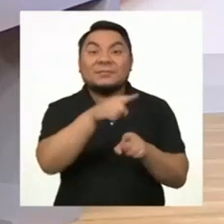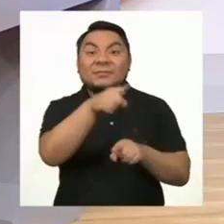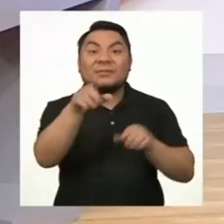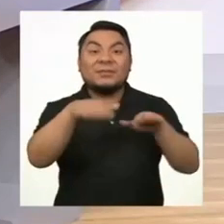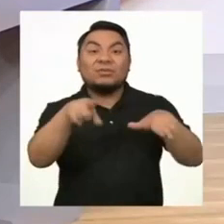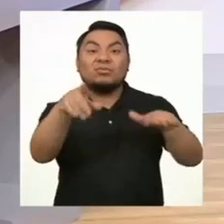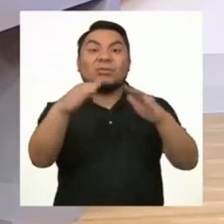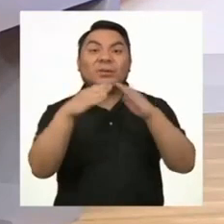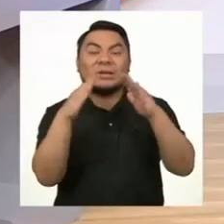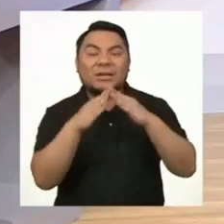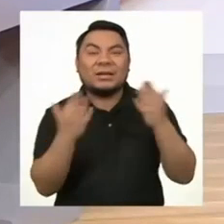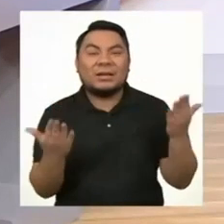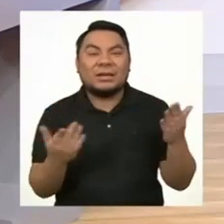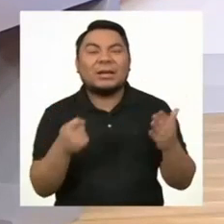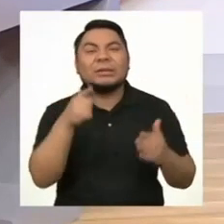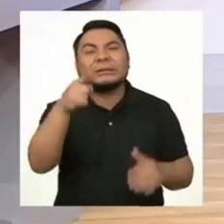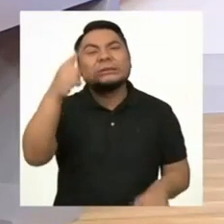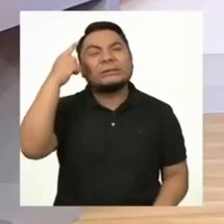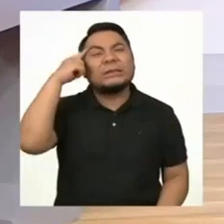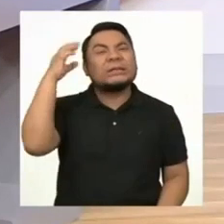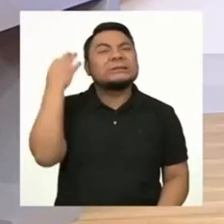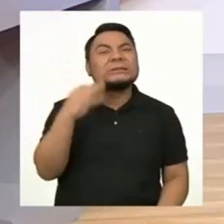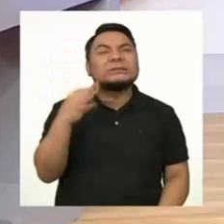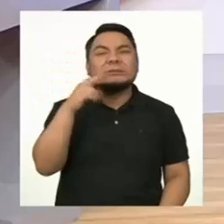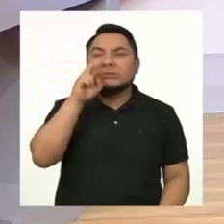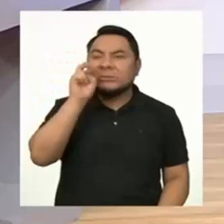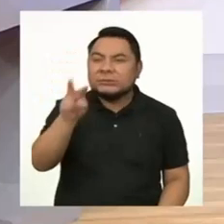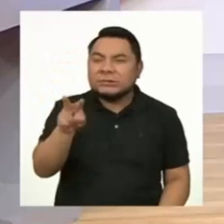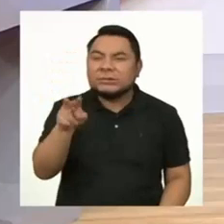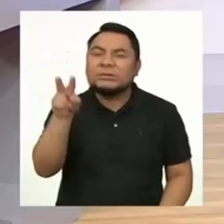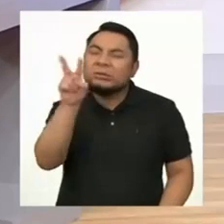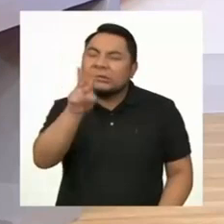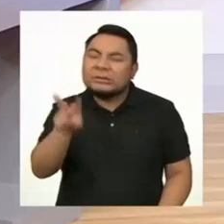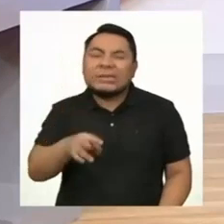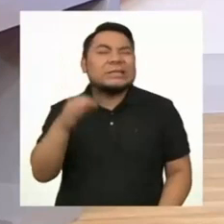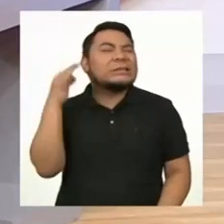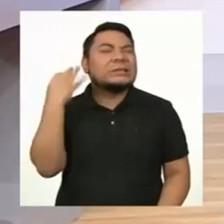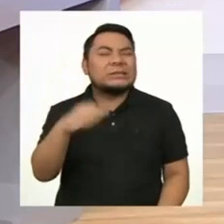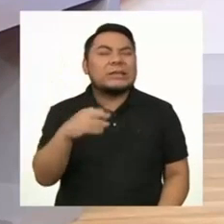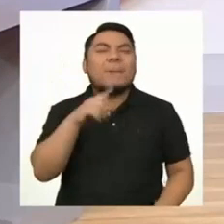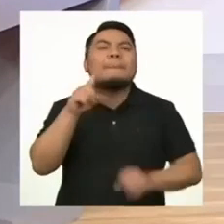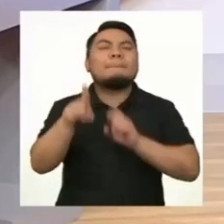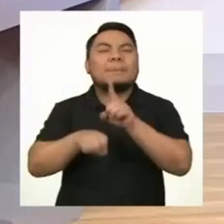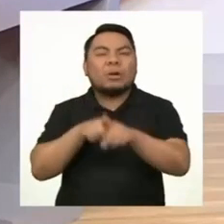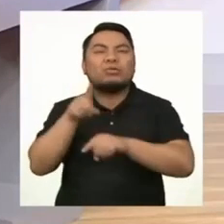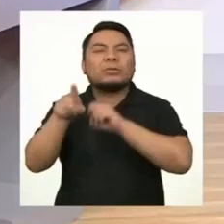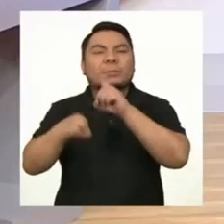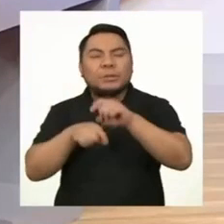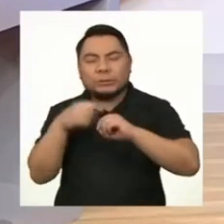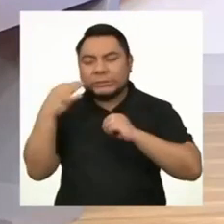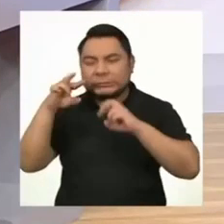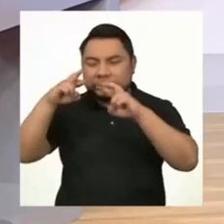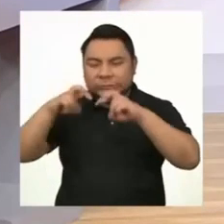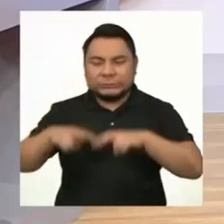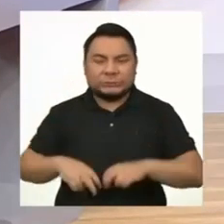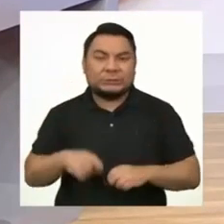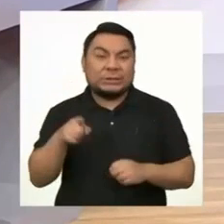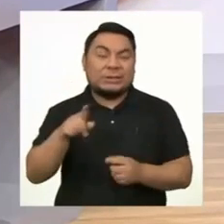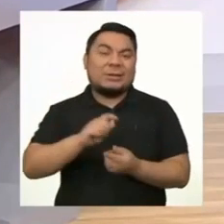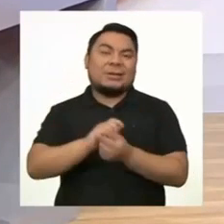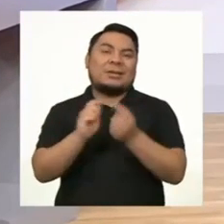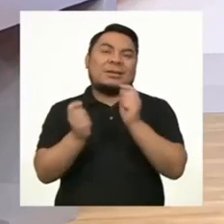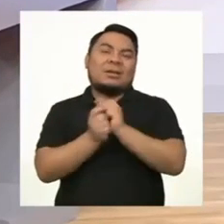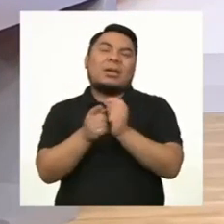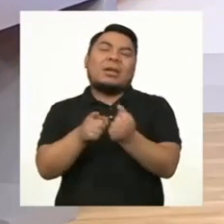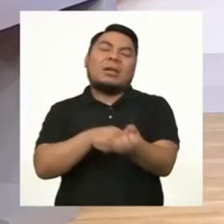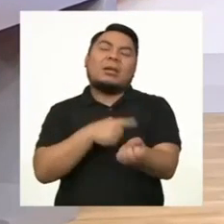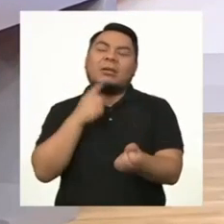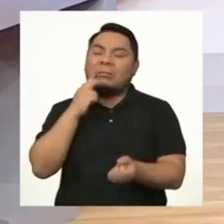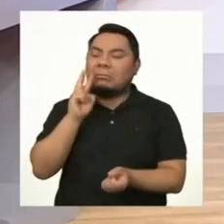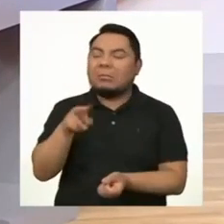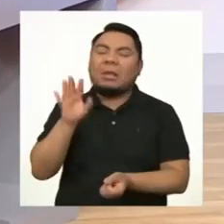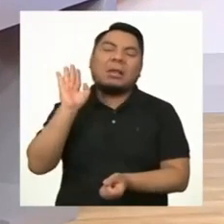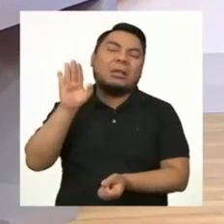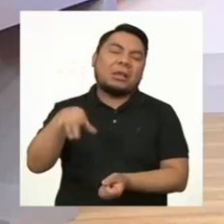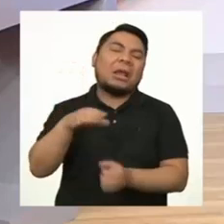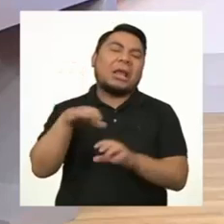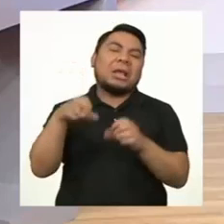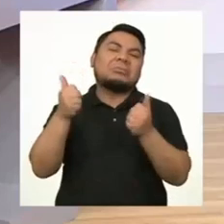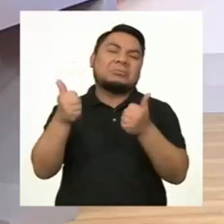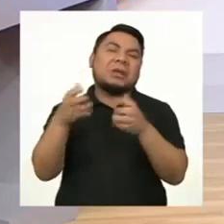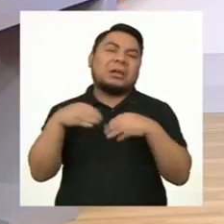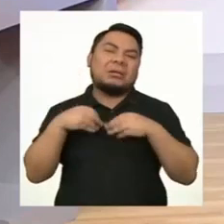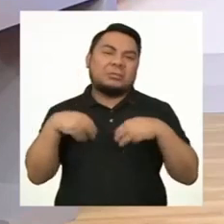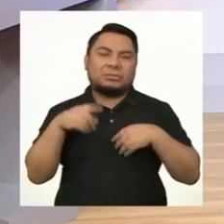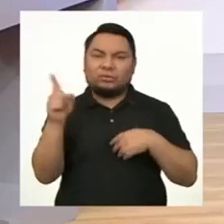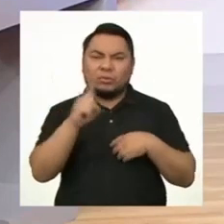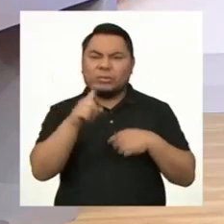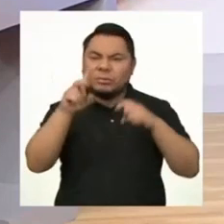en sus casas, cuestionen siempre lo que ven y lo que leen. Esa es la única forma de empezar a cambiar viejas costumbres que tenemos enraizadas en